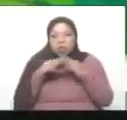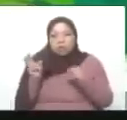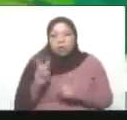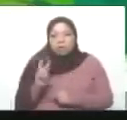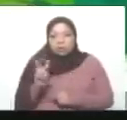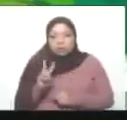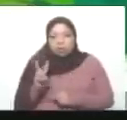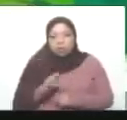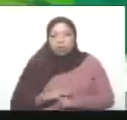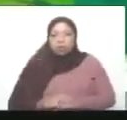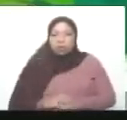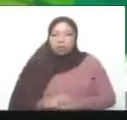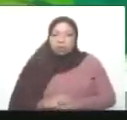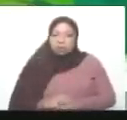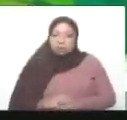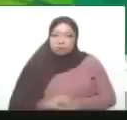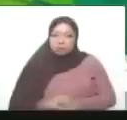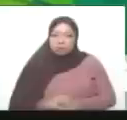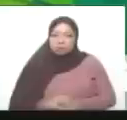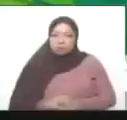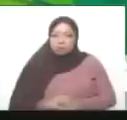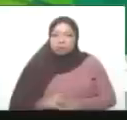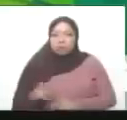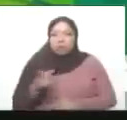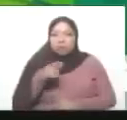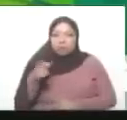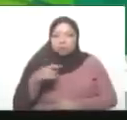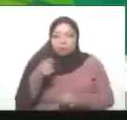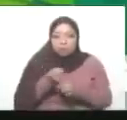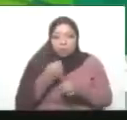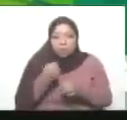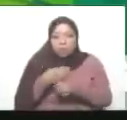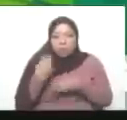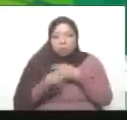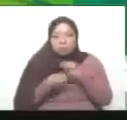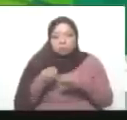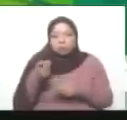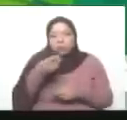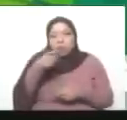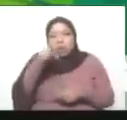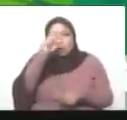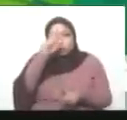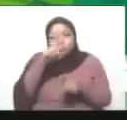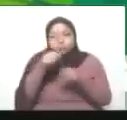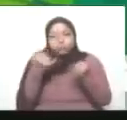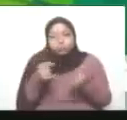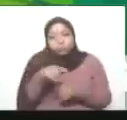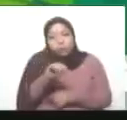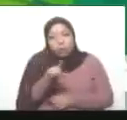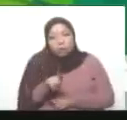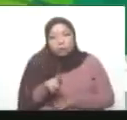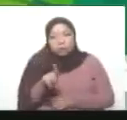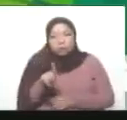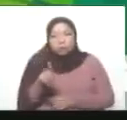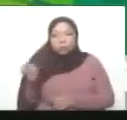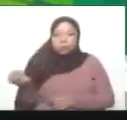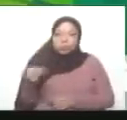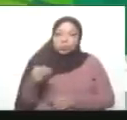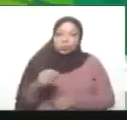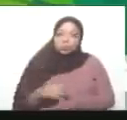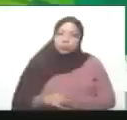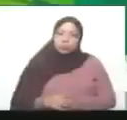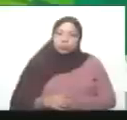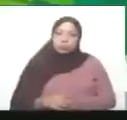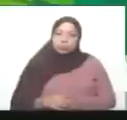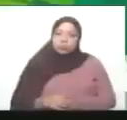partes qué es lo que nosotros hemos buscado y es lo que nosotros buscamos más adelante dice